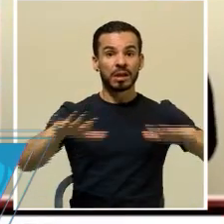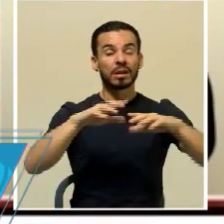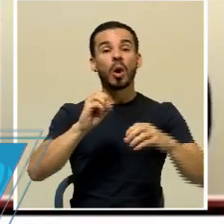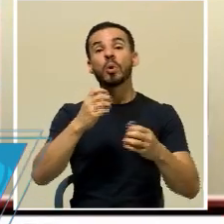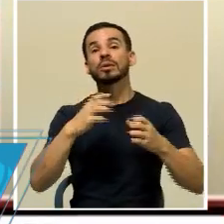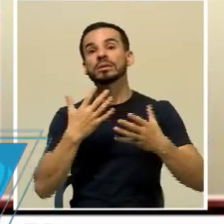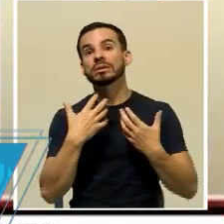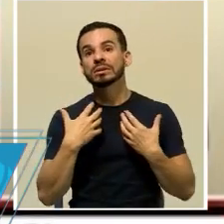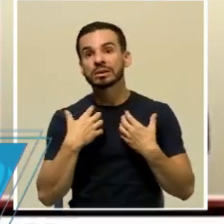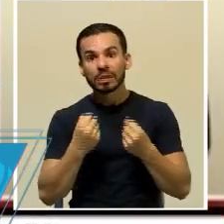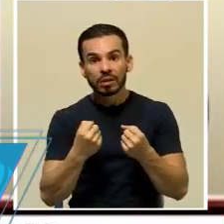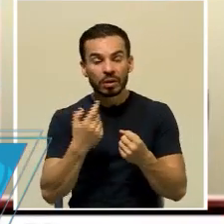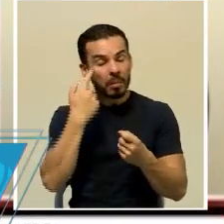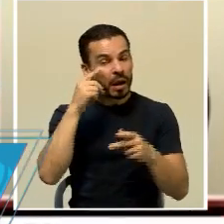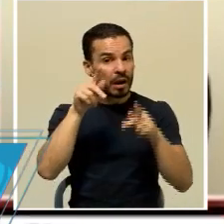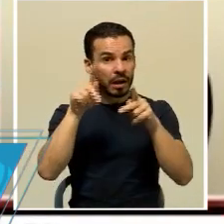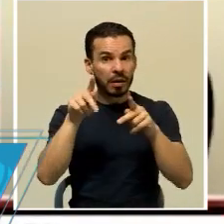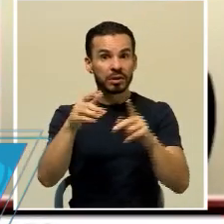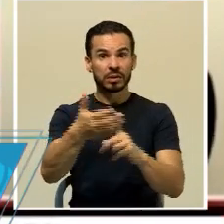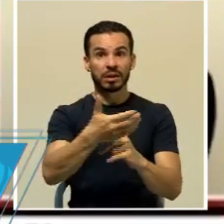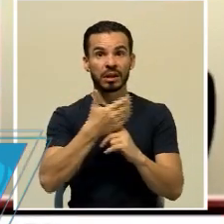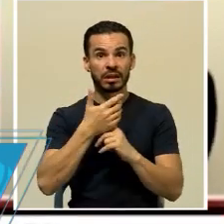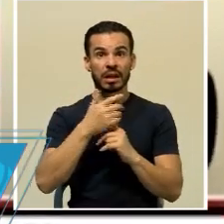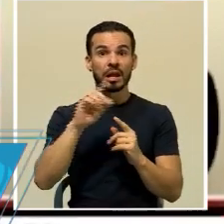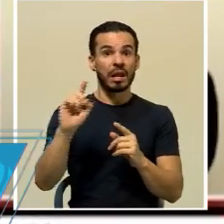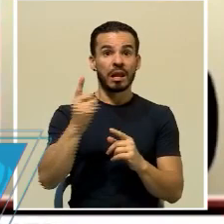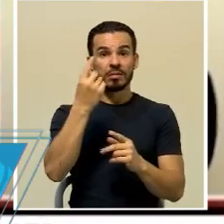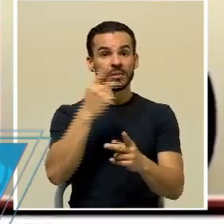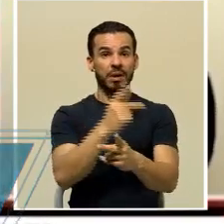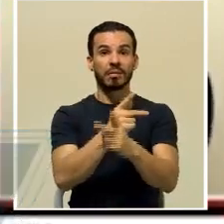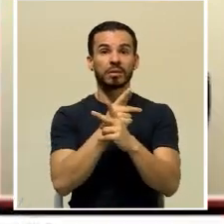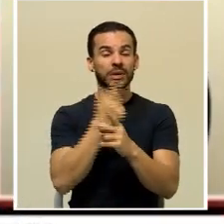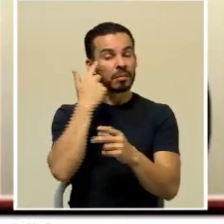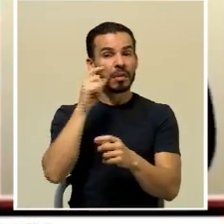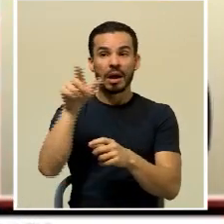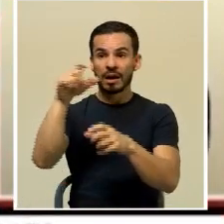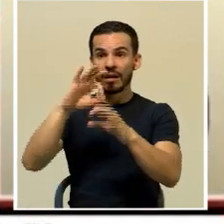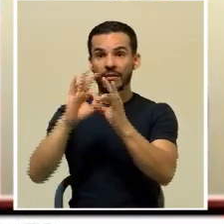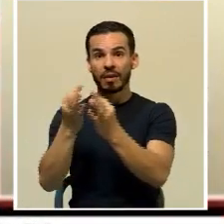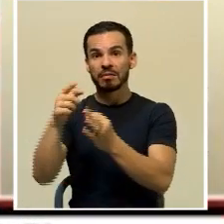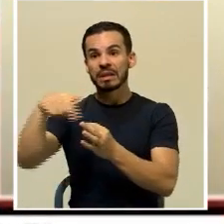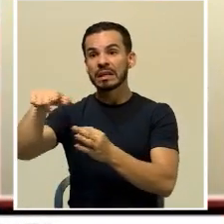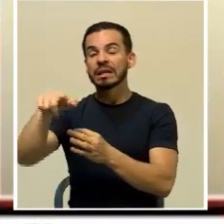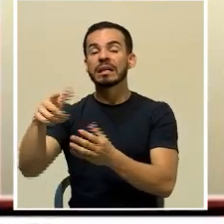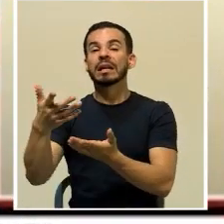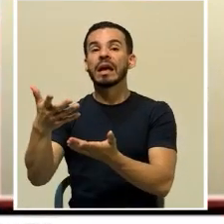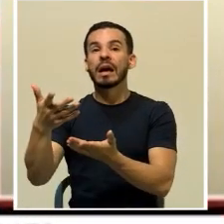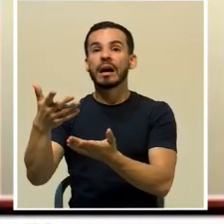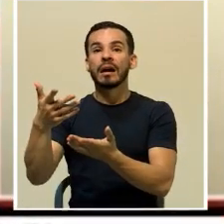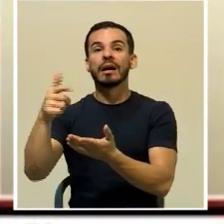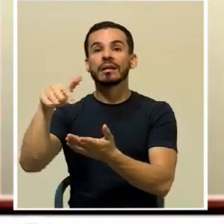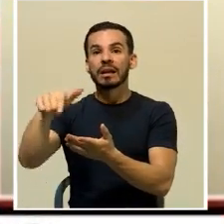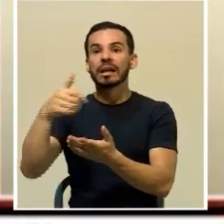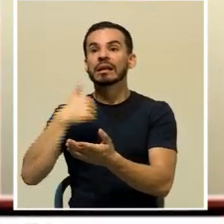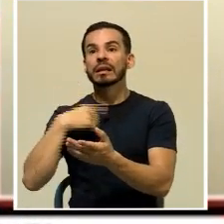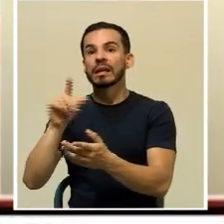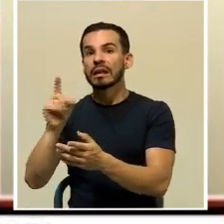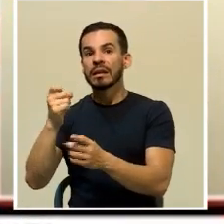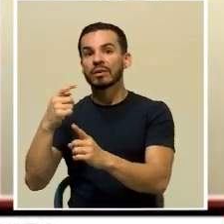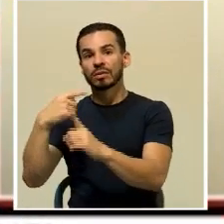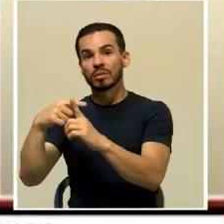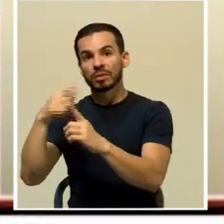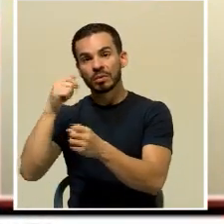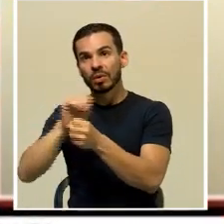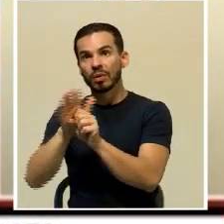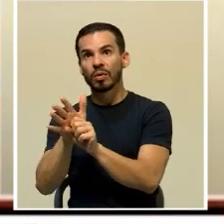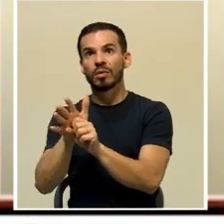de seguridad para que las personas hagan su aislamiento. La primera protección va a ser para la familia de quien resulte con un diagnóstico